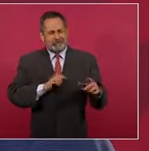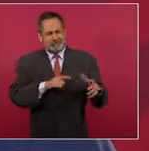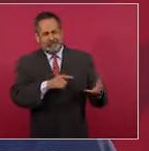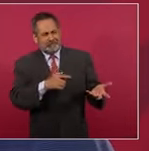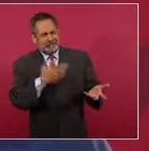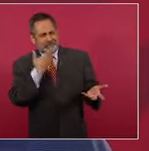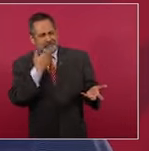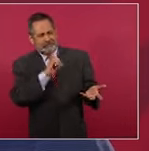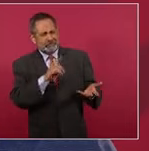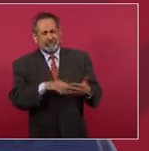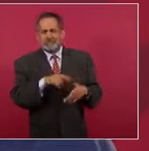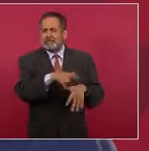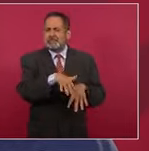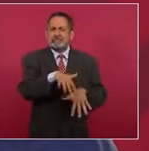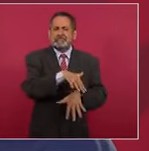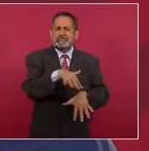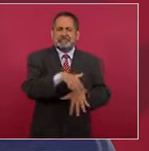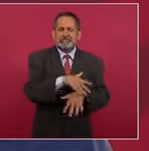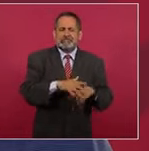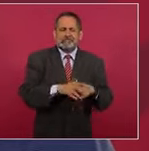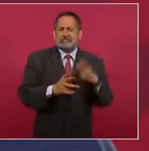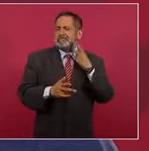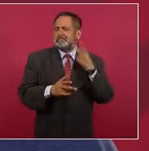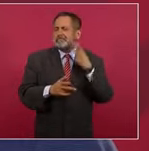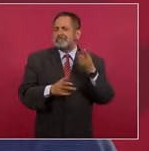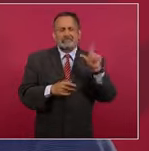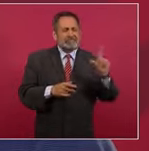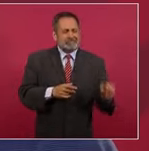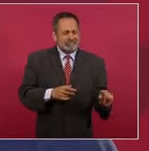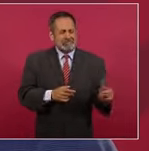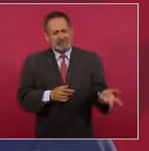es muy ramplón, muy politiquero,